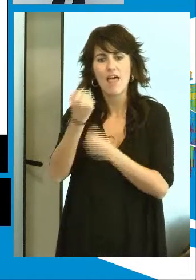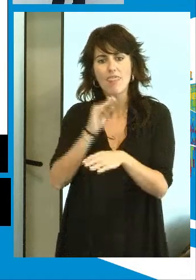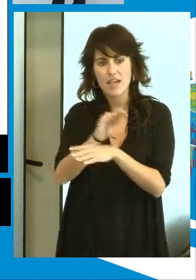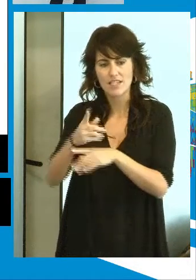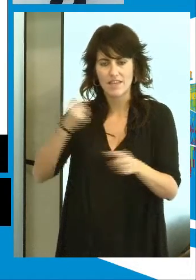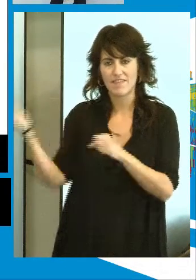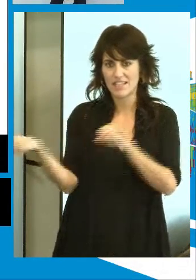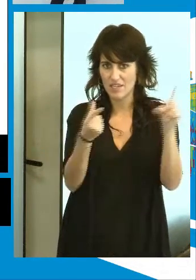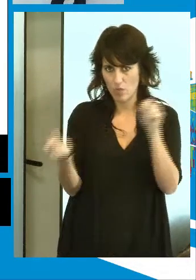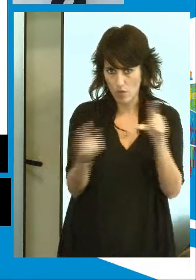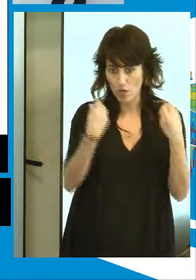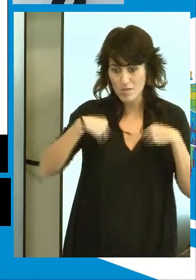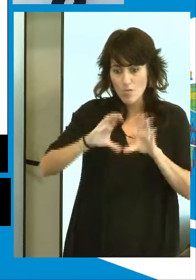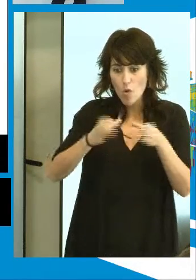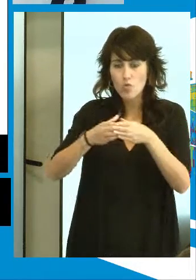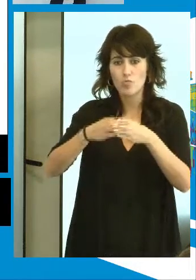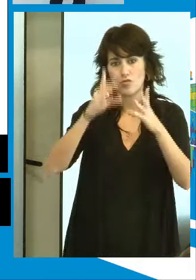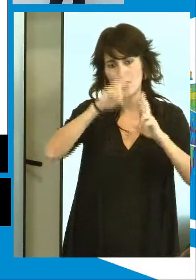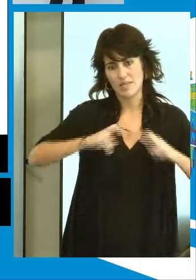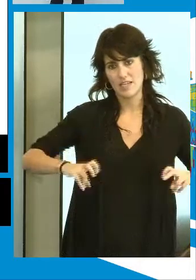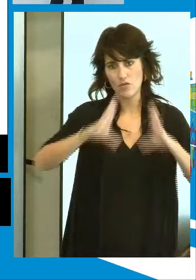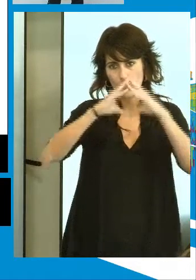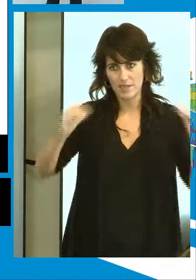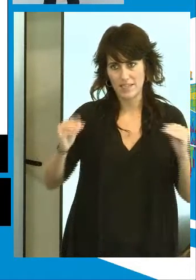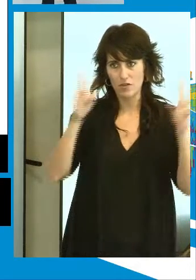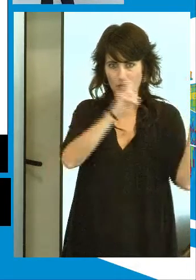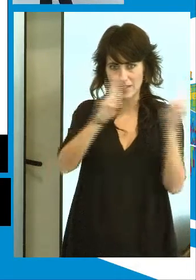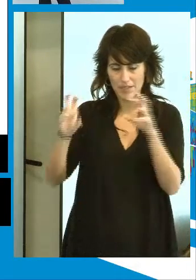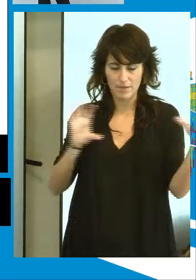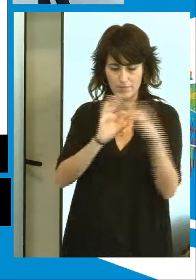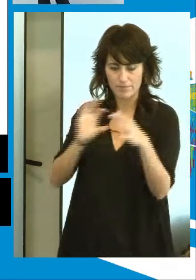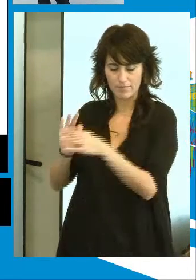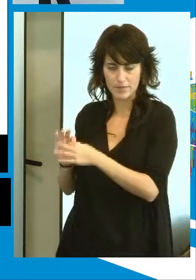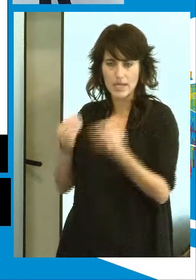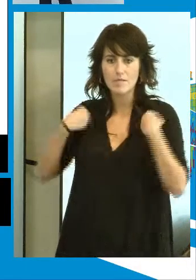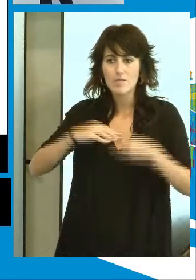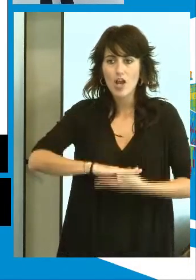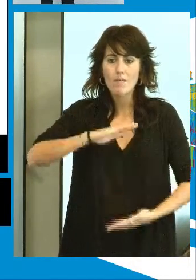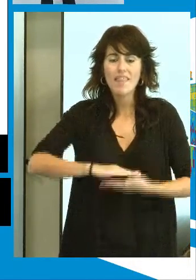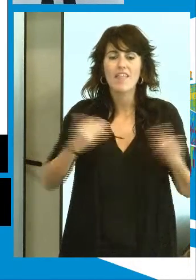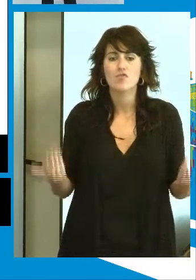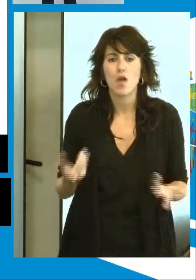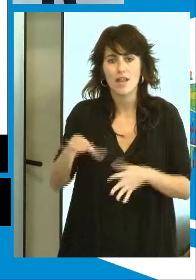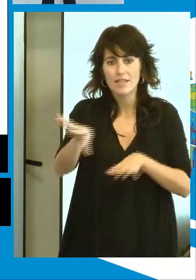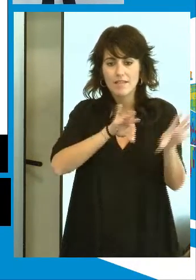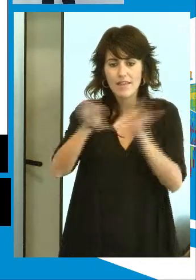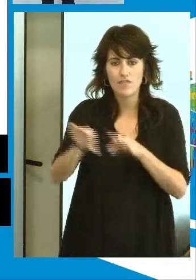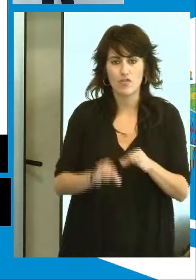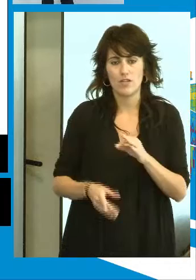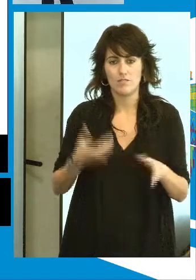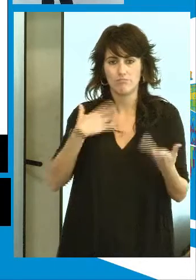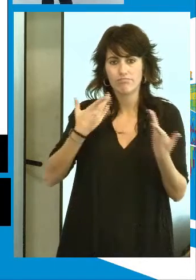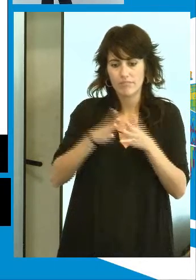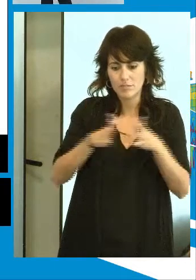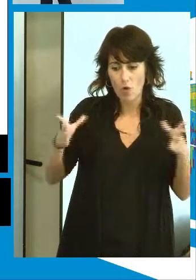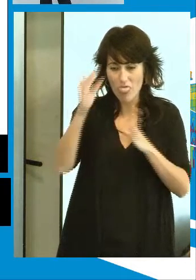trabajando estrechamente con grupos de investigación universitarios en estas temáticas. Nuestras capacidades son la toma avanzada de decisiones a partir de grandes